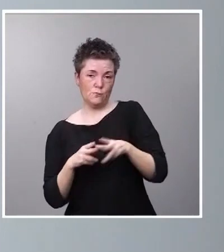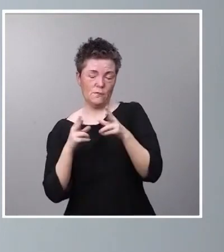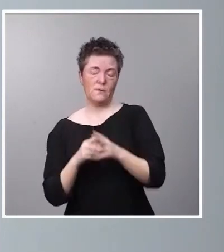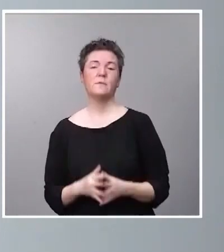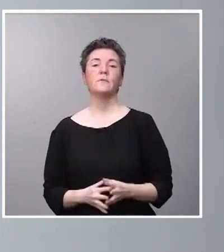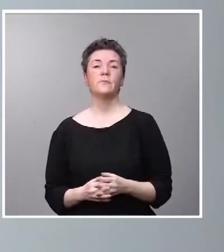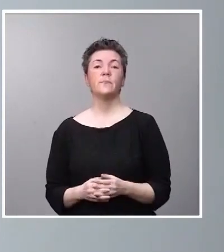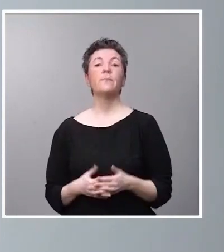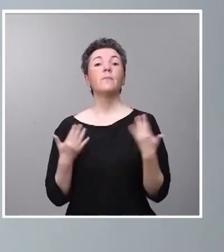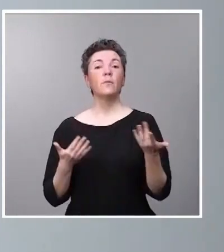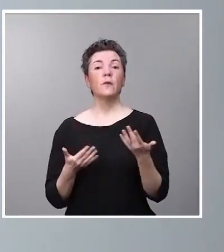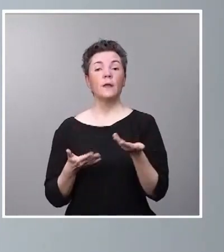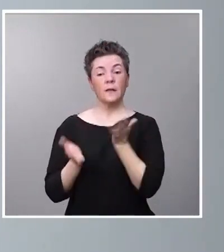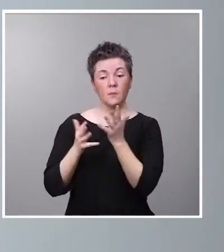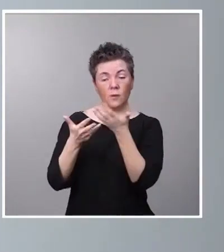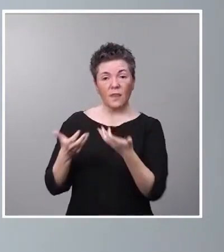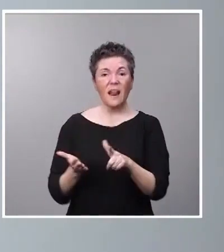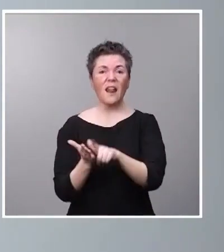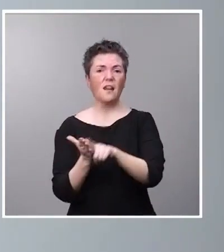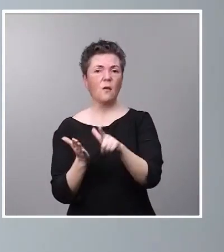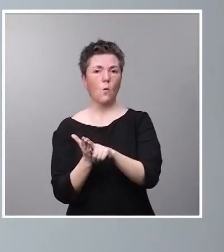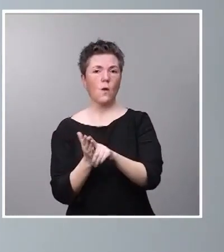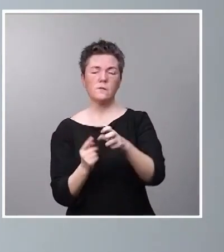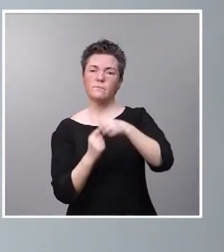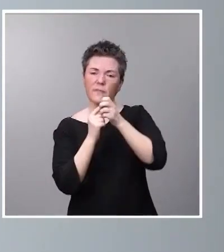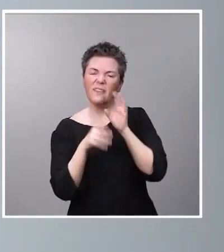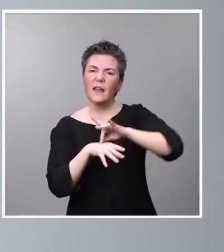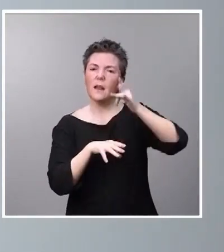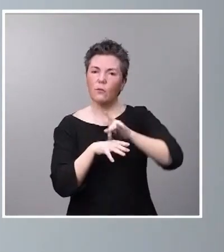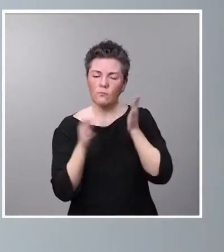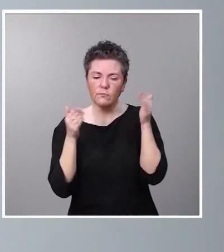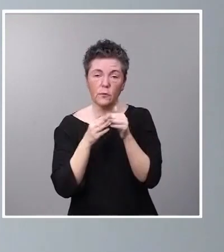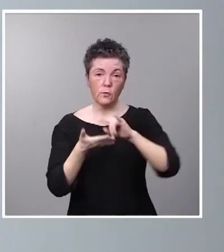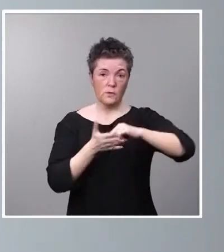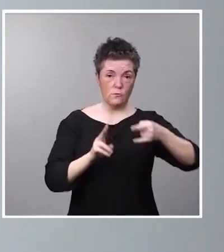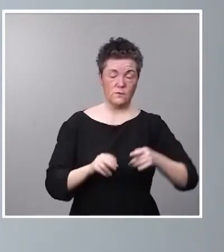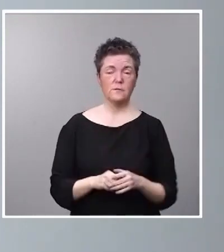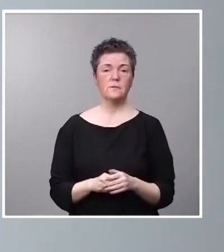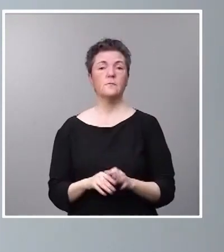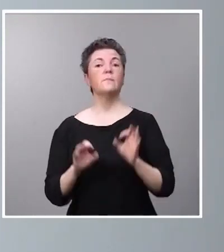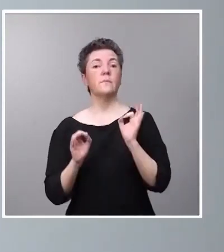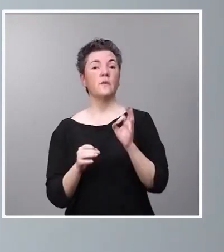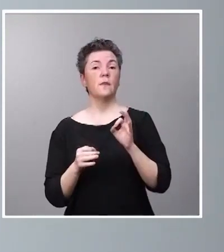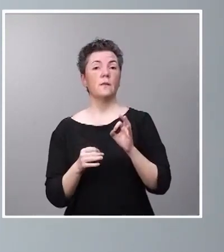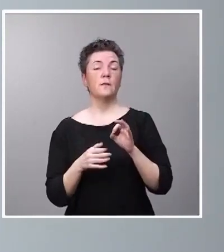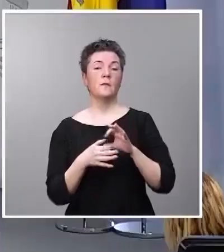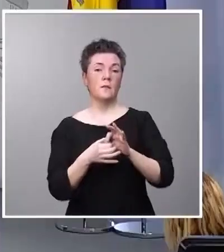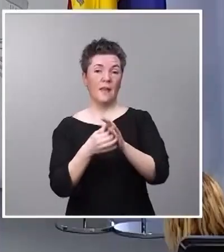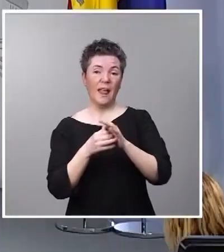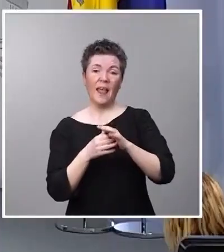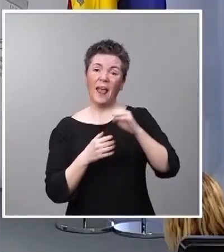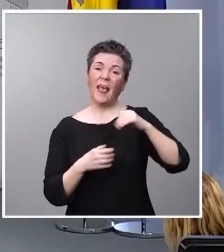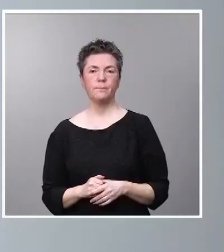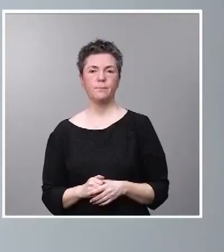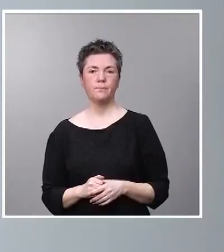que el tratamiento de la lengua está en el centro de la digitalización y las nuevas tecnologías, y en particular las relativas a la inteligencia artificial.